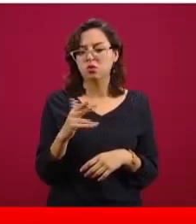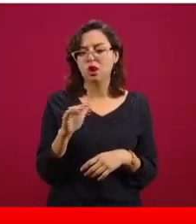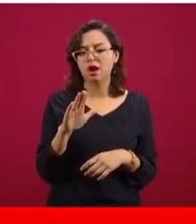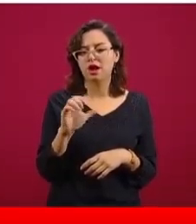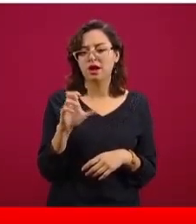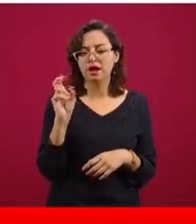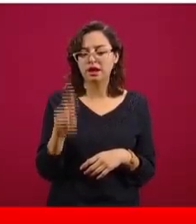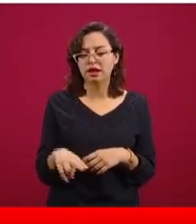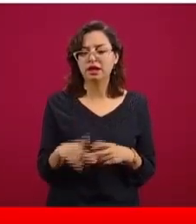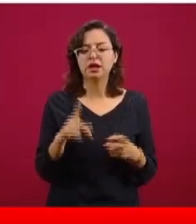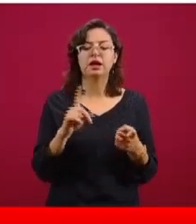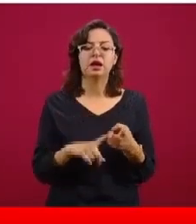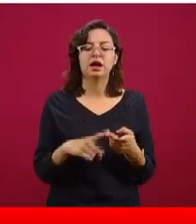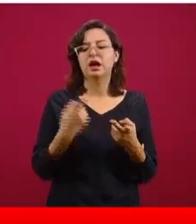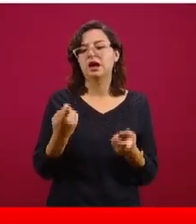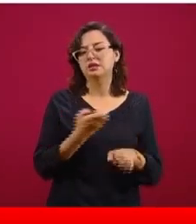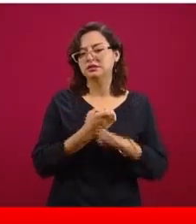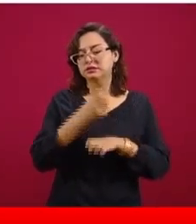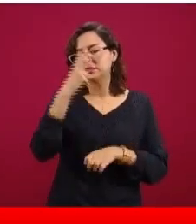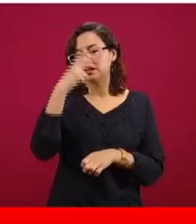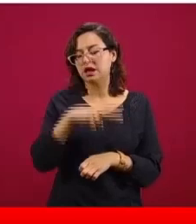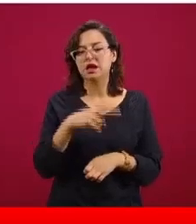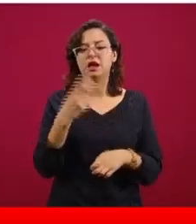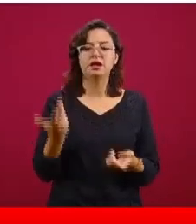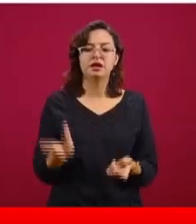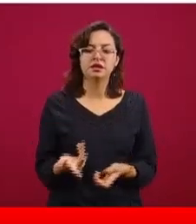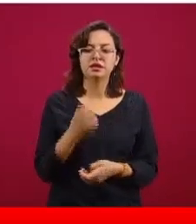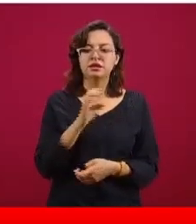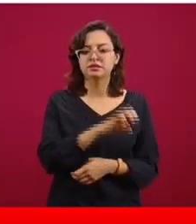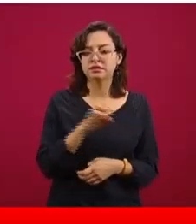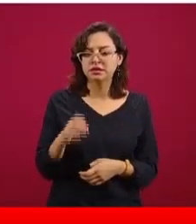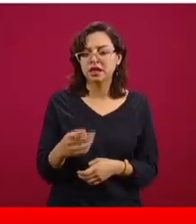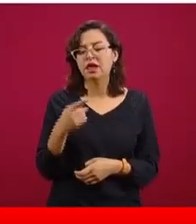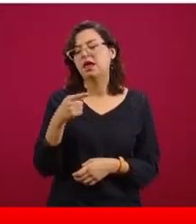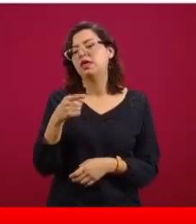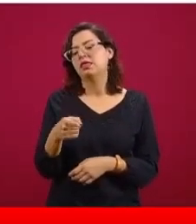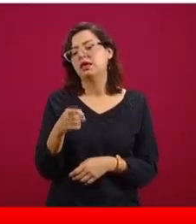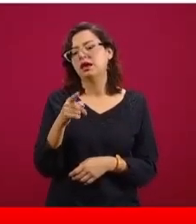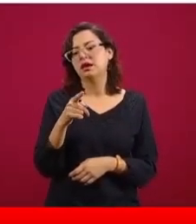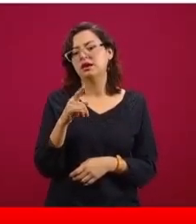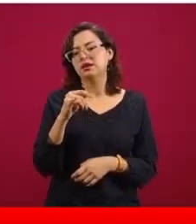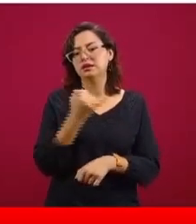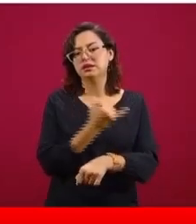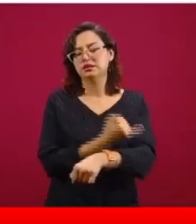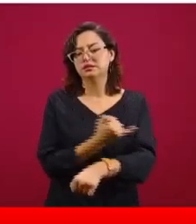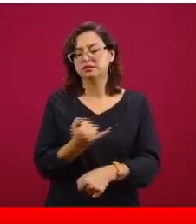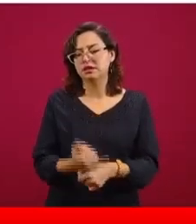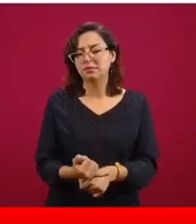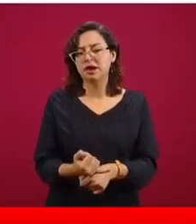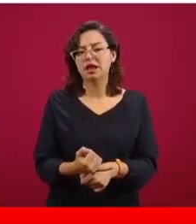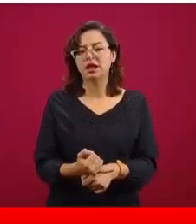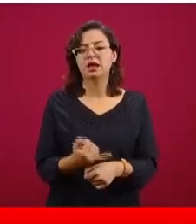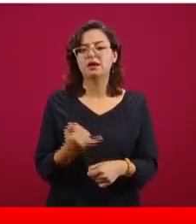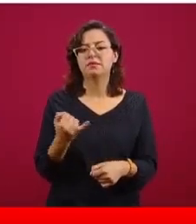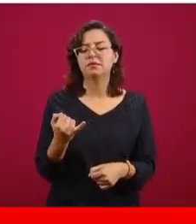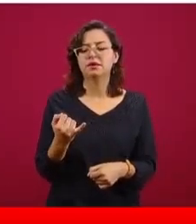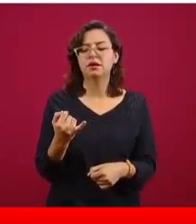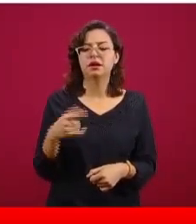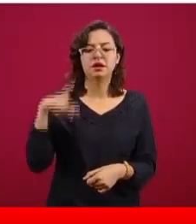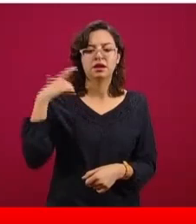savoir coi o en ensenada en iztapalapa en celaya en no zelaya no aquí ha subido